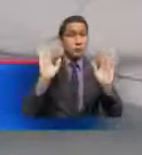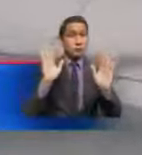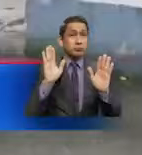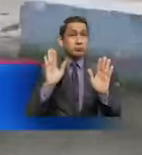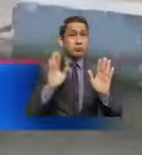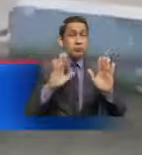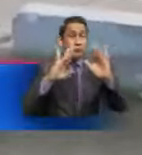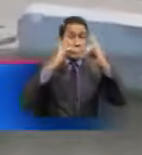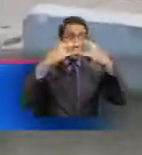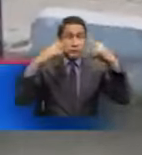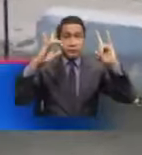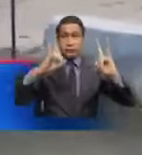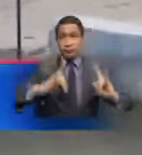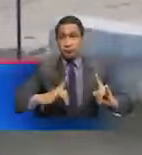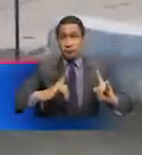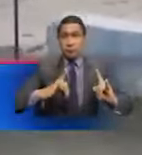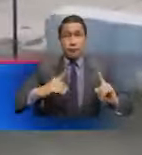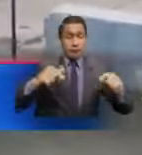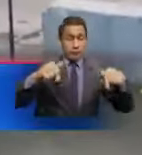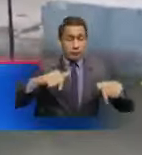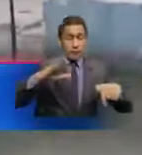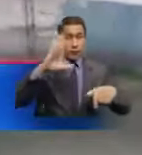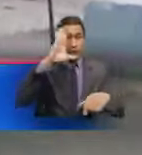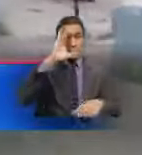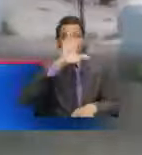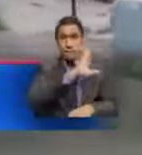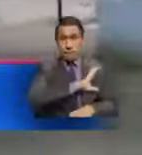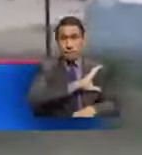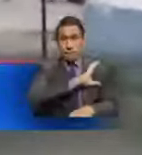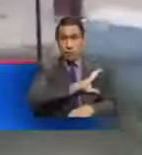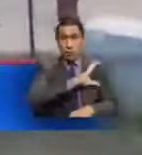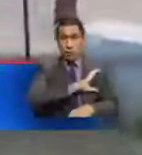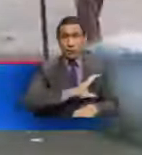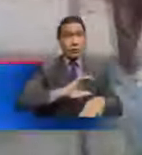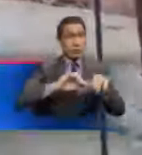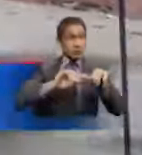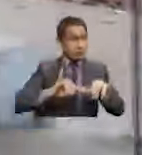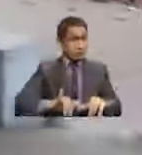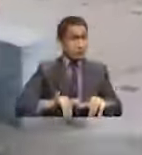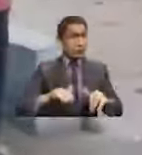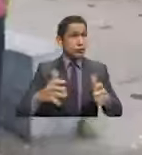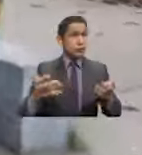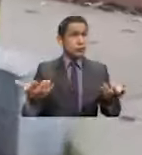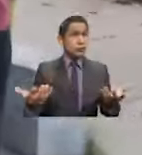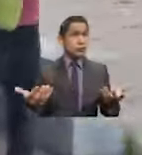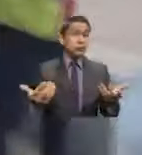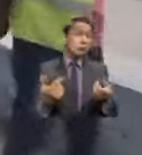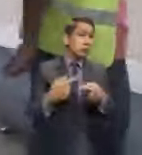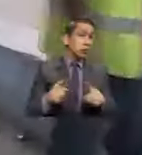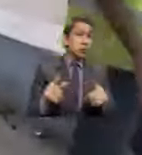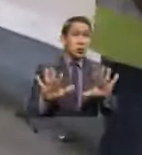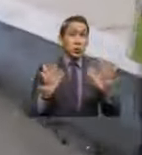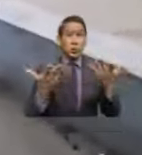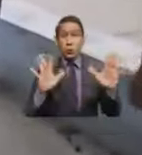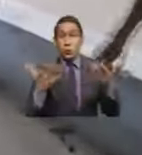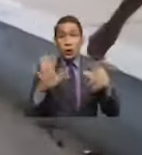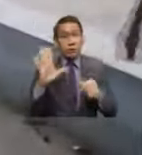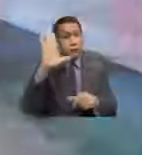carpa, para tratar de que la delincuencia se amedrente. Lamentablemente, como ustedes pueden ver, los señores agentes no se